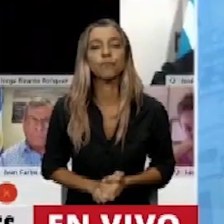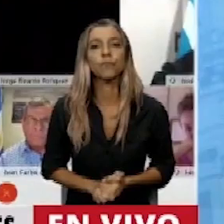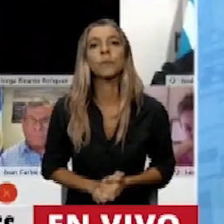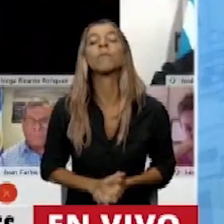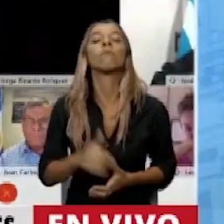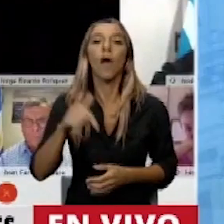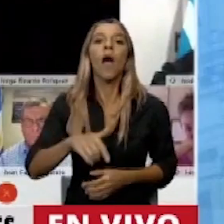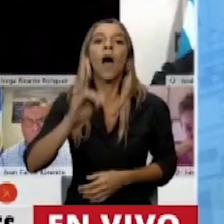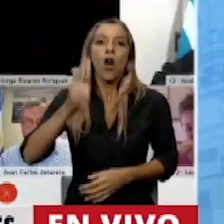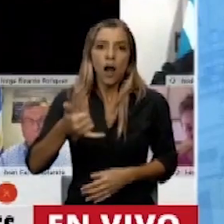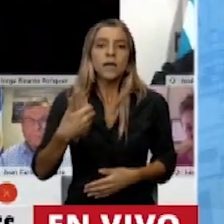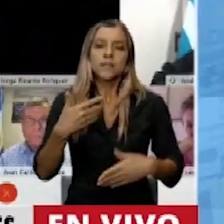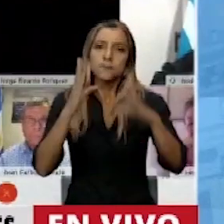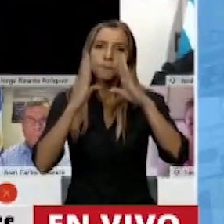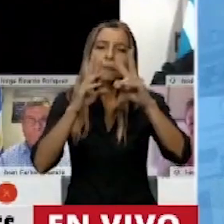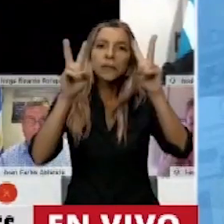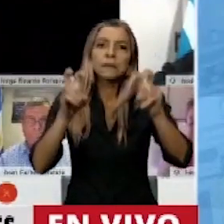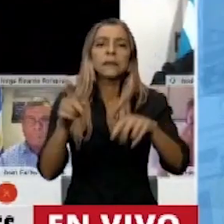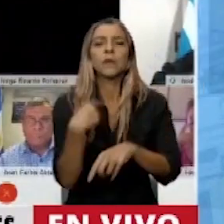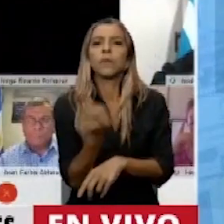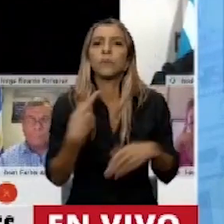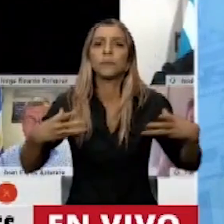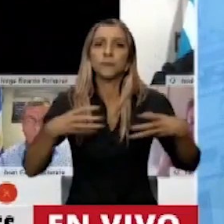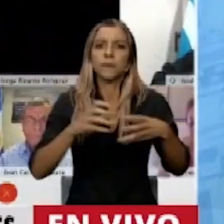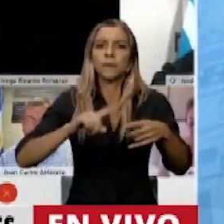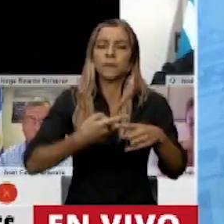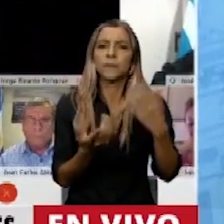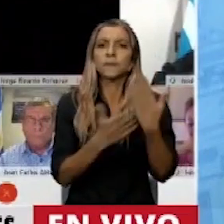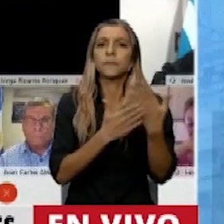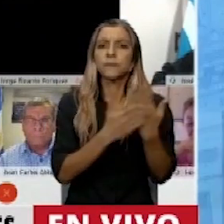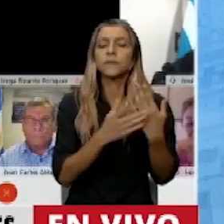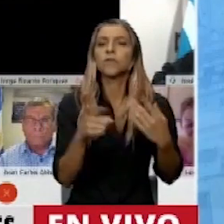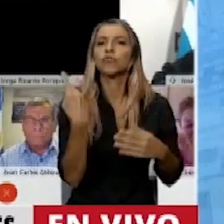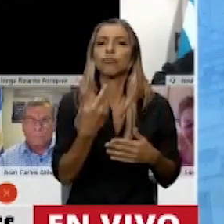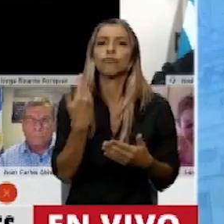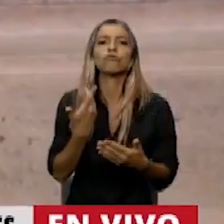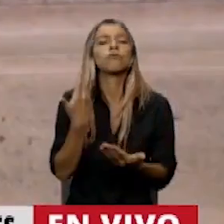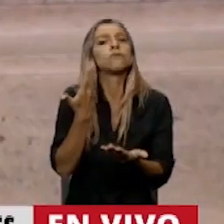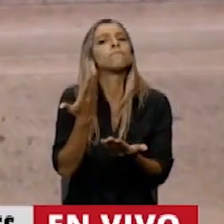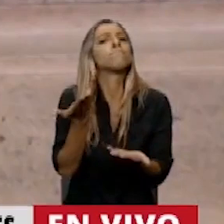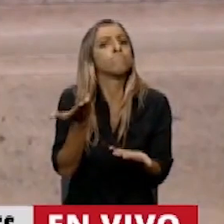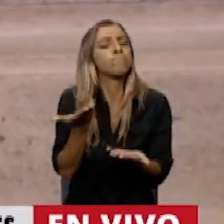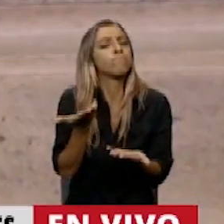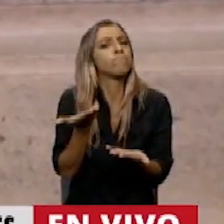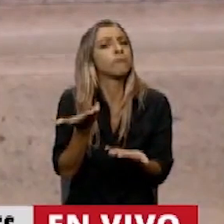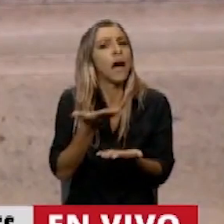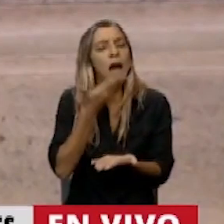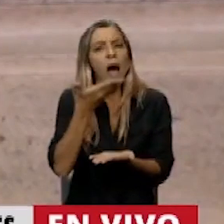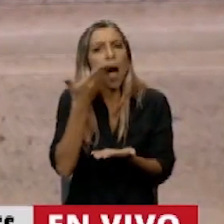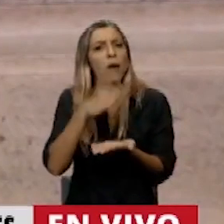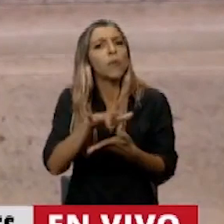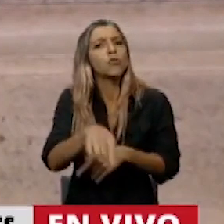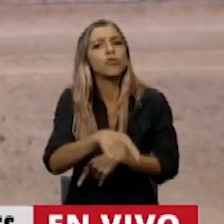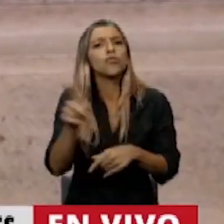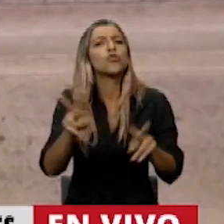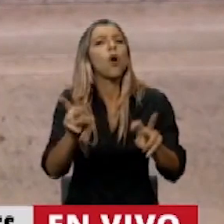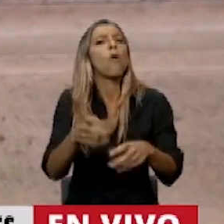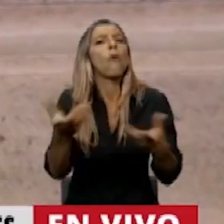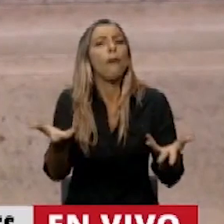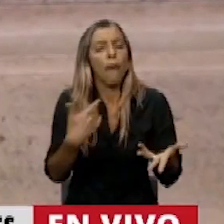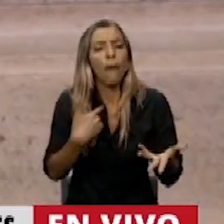lo que desde el Frente de Izquierda estamos colocando en el debate. Miren, hemos